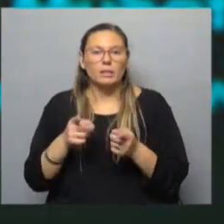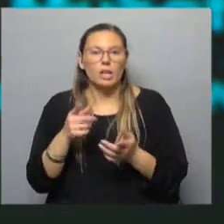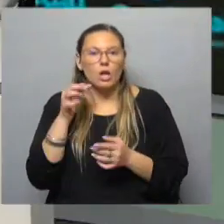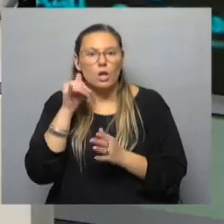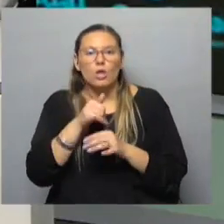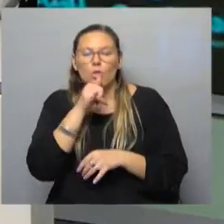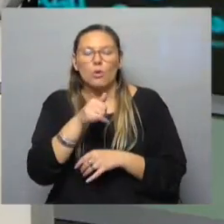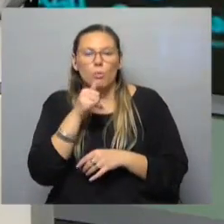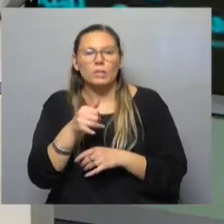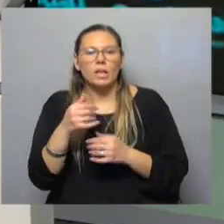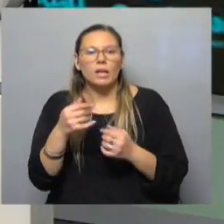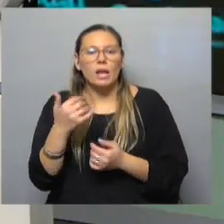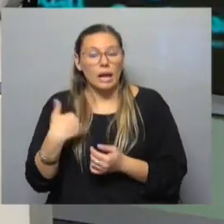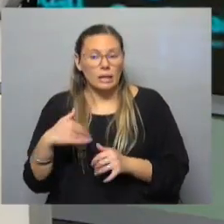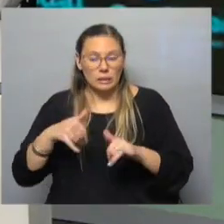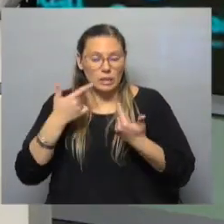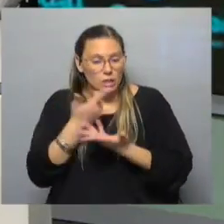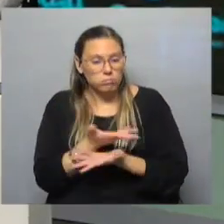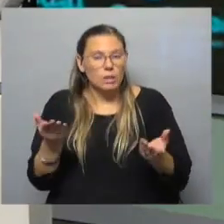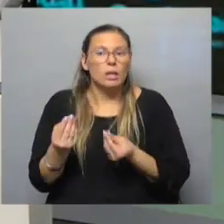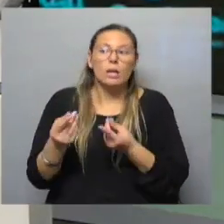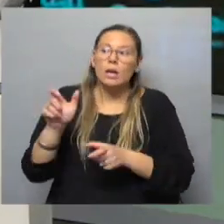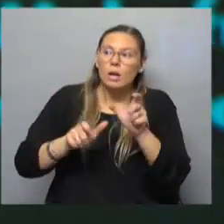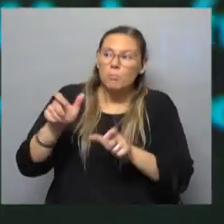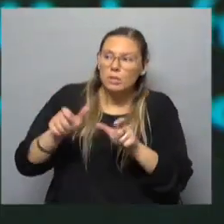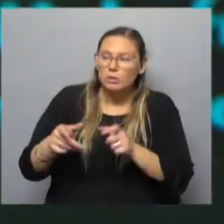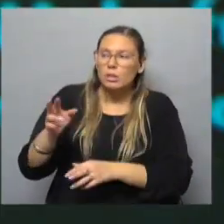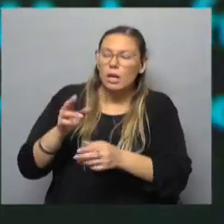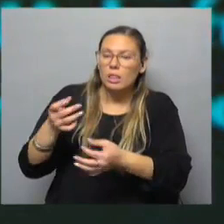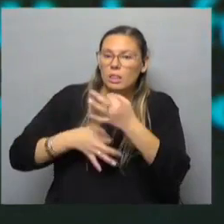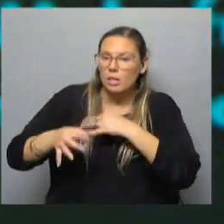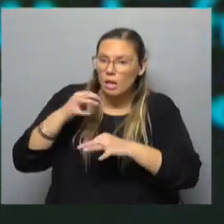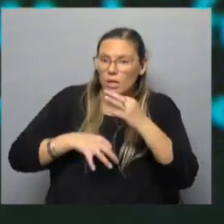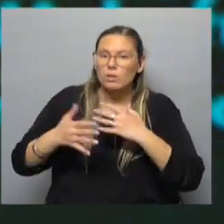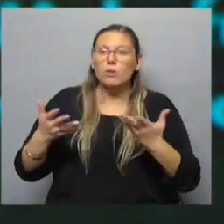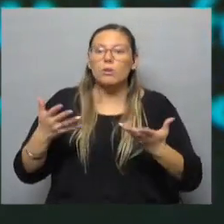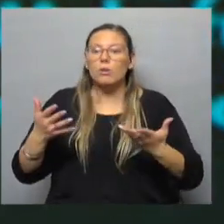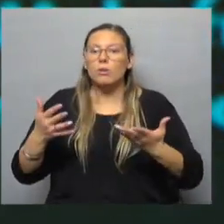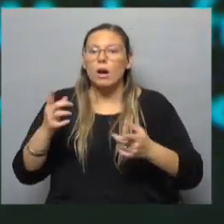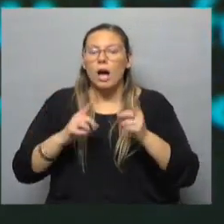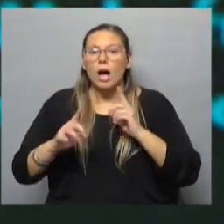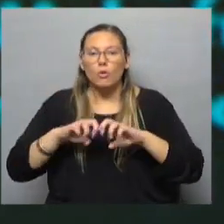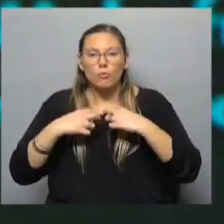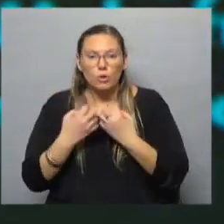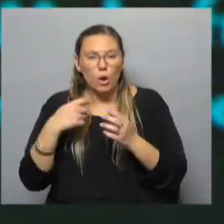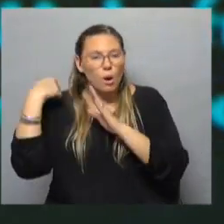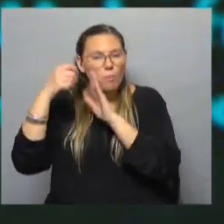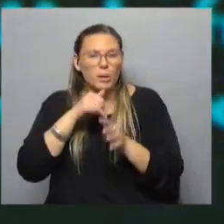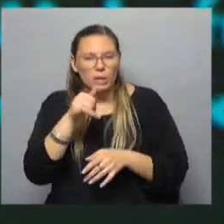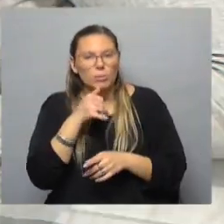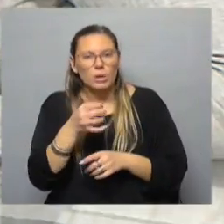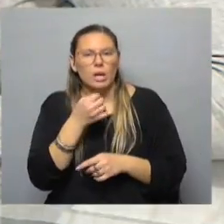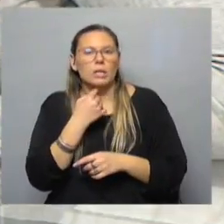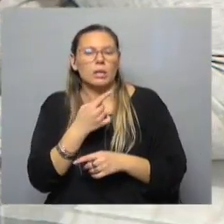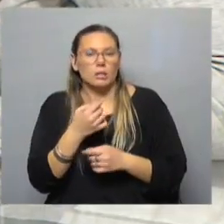en Argentina. ¿Qué feedback tuvieron? ¿Han habido, yo qué sé, algún foro? Porque es una película que da como para